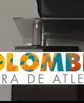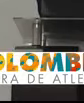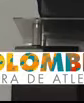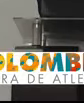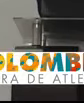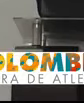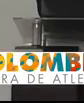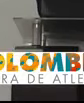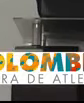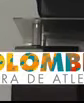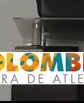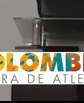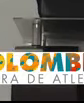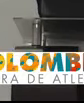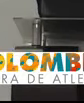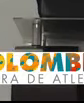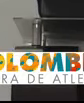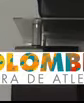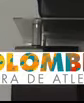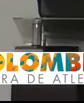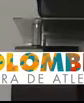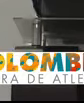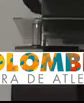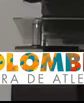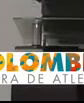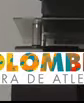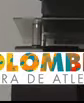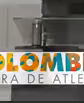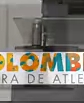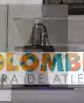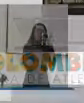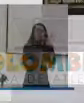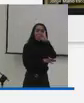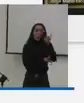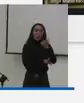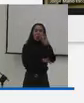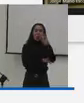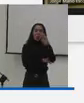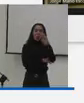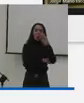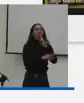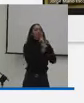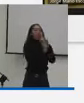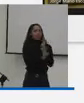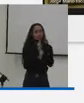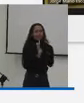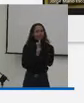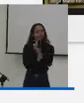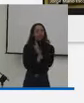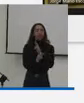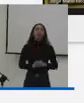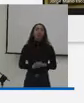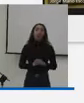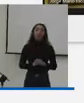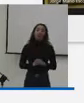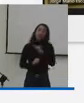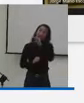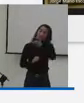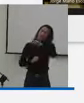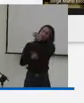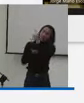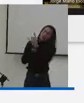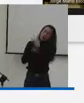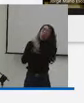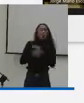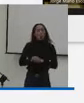dirección de recursos y herramientas del sistema, Juan David Cifuentes. Buenas tardes, dando respuesta a lo anterior, es